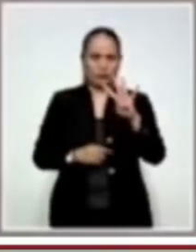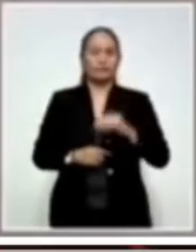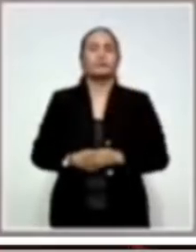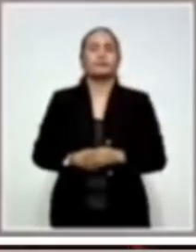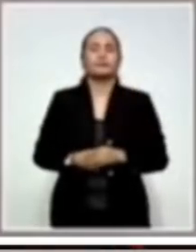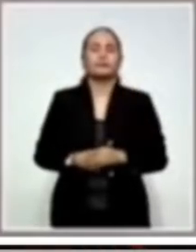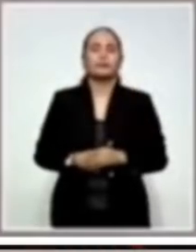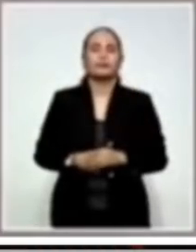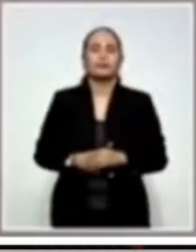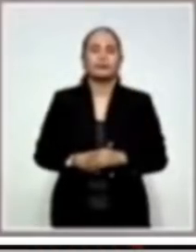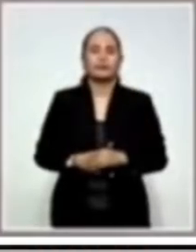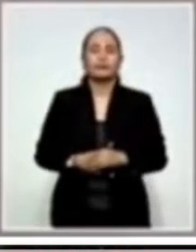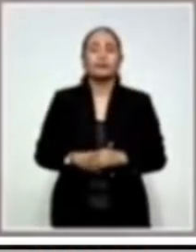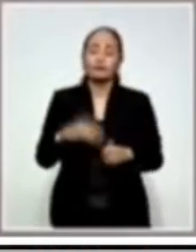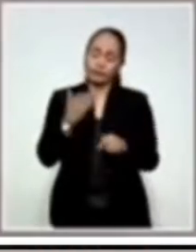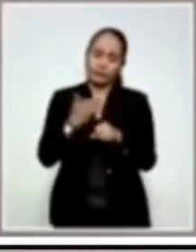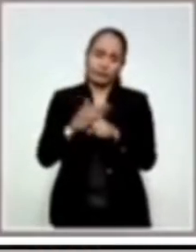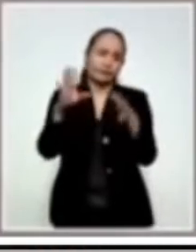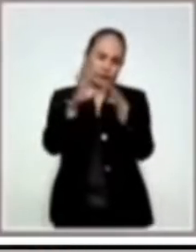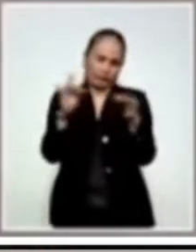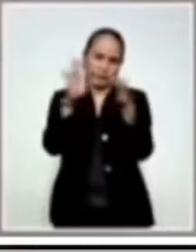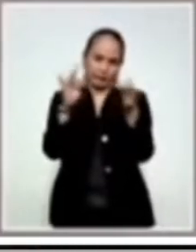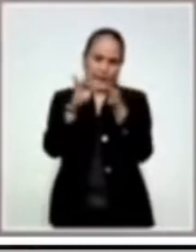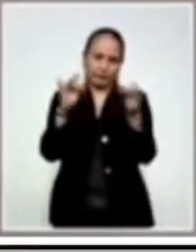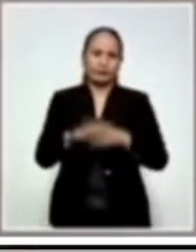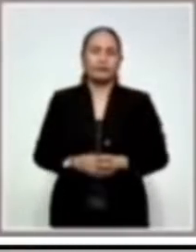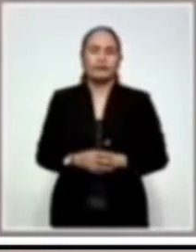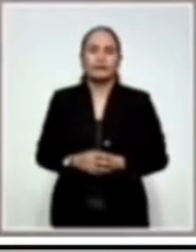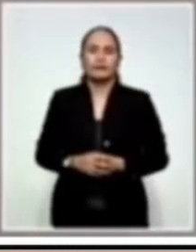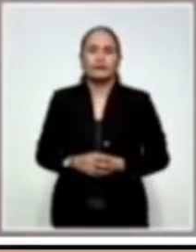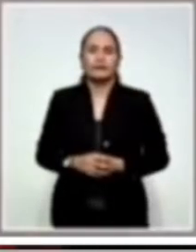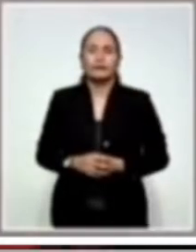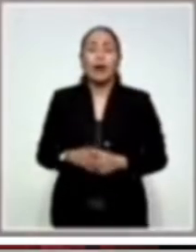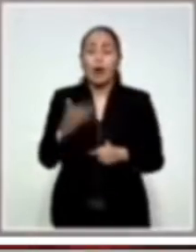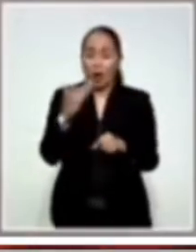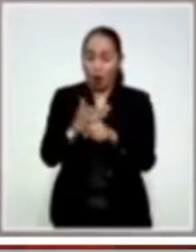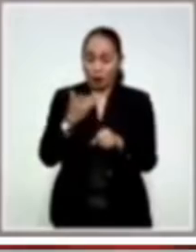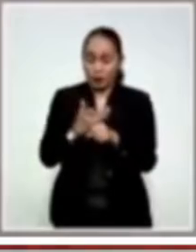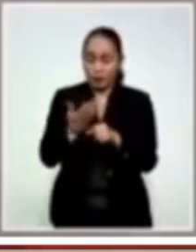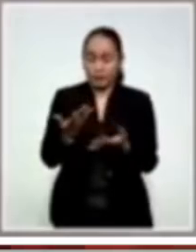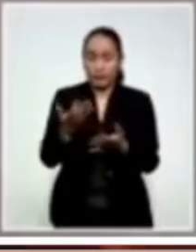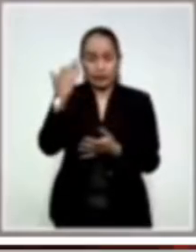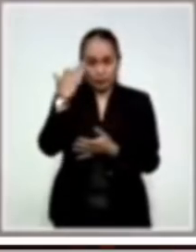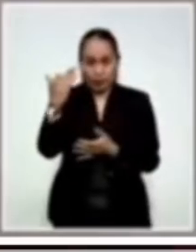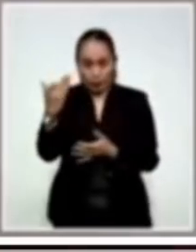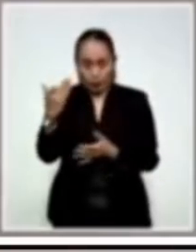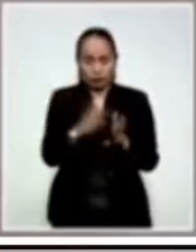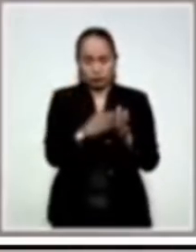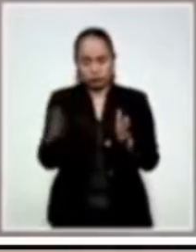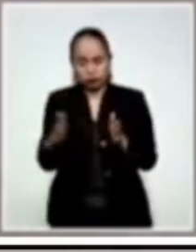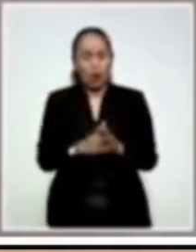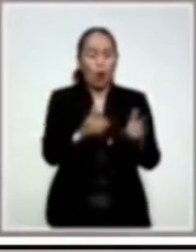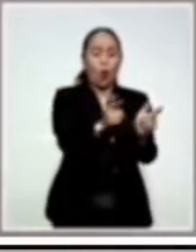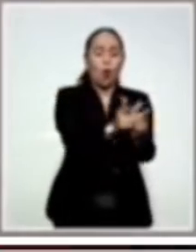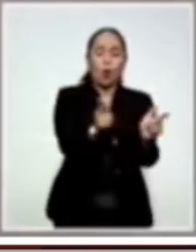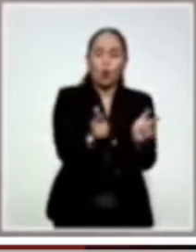Y hay otra cosa que vale la pena destacar. Estamos llegando a un momento donde cierto grupo, cierto